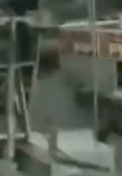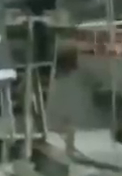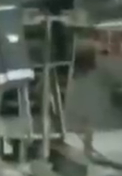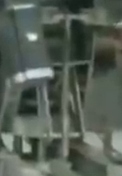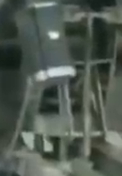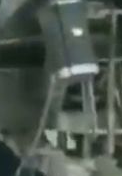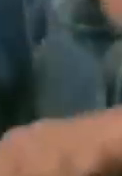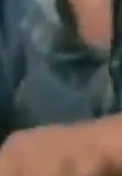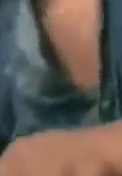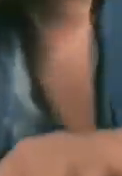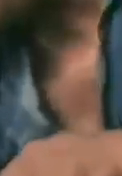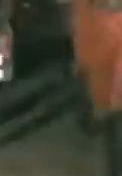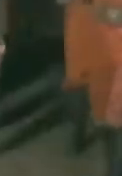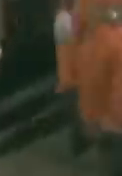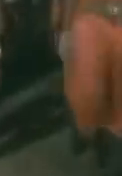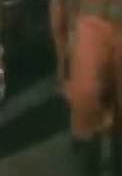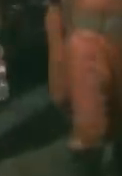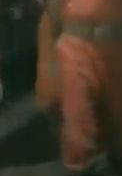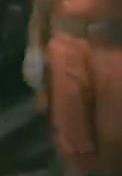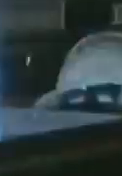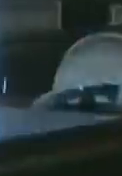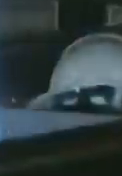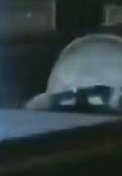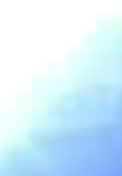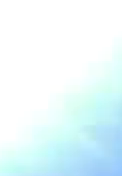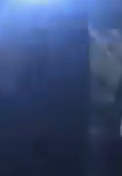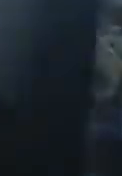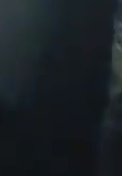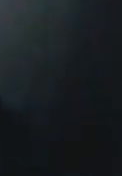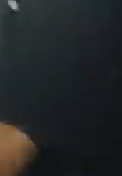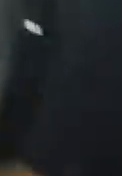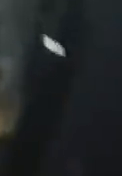potencia. ¡Que vivan los consejos productivos de trabajadores!